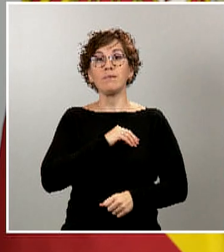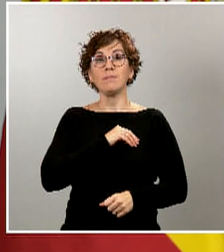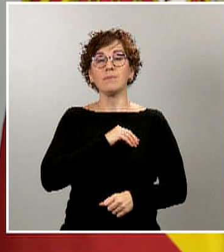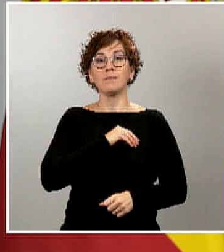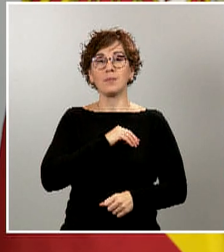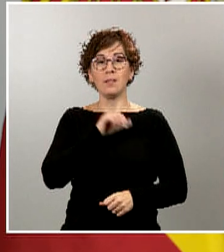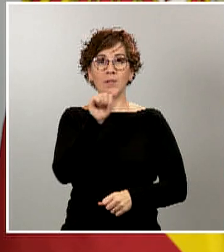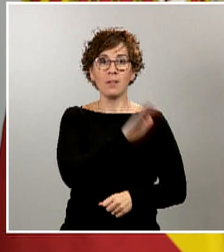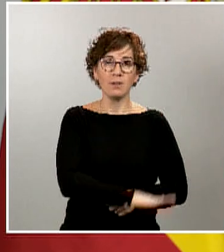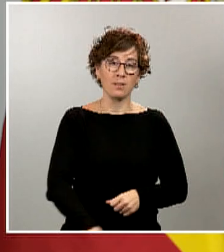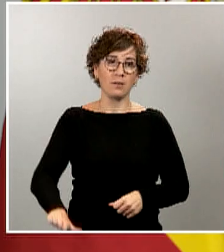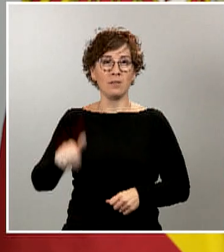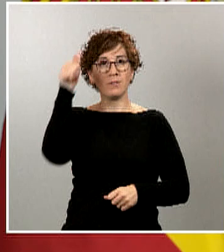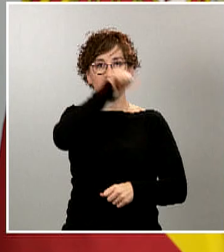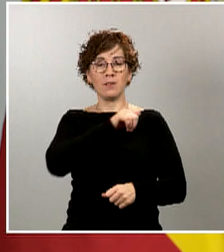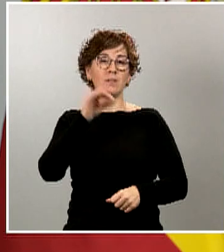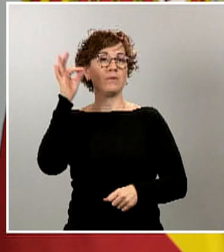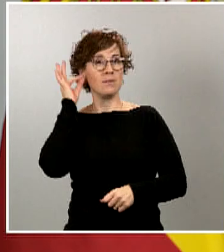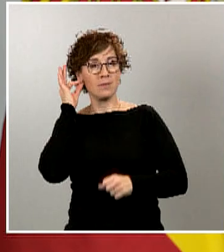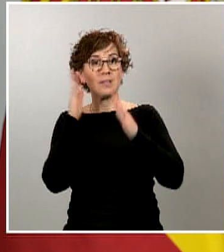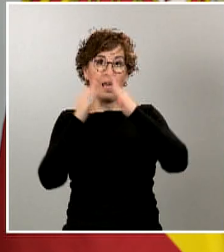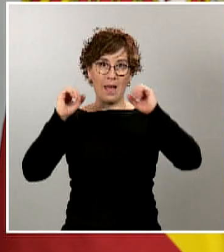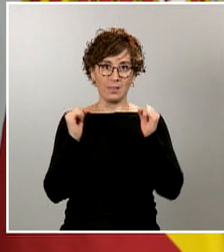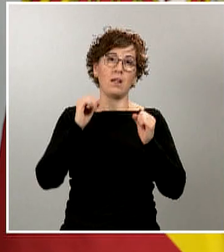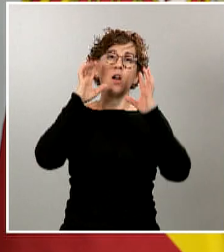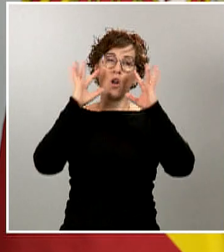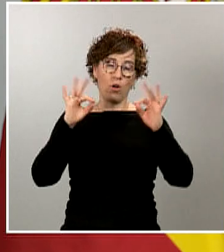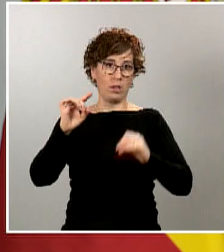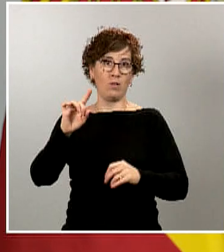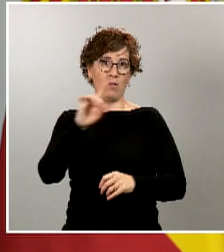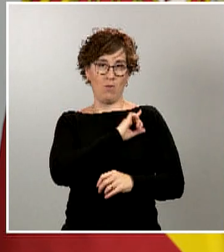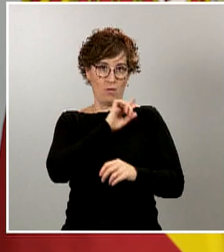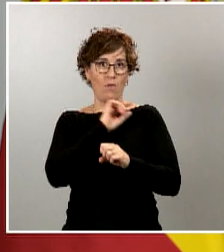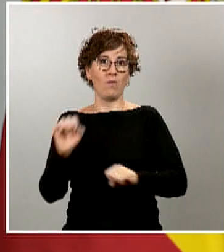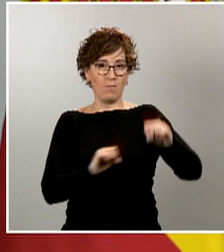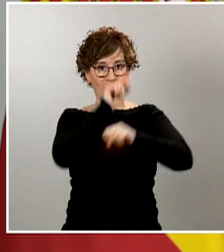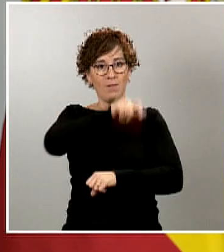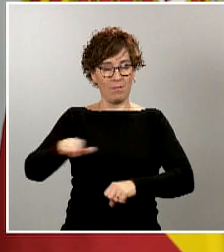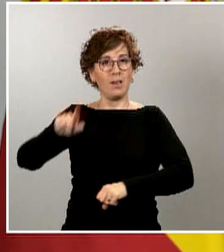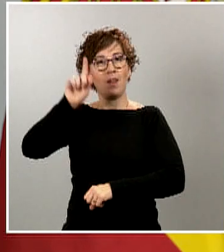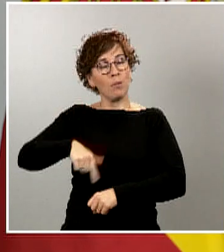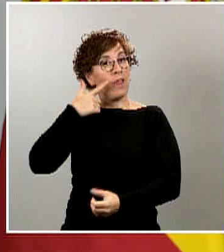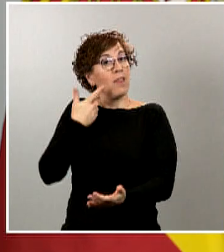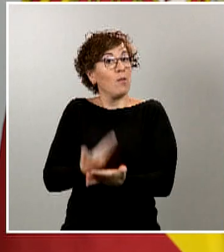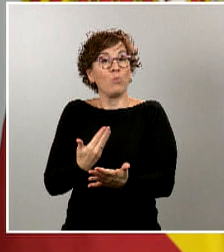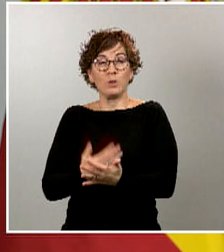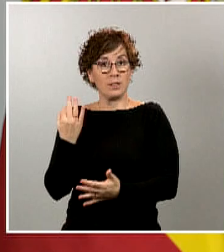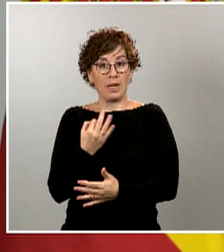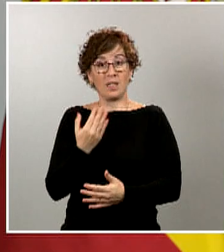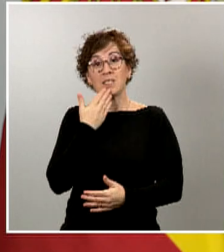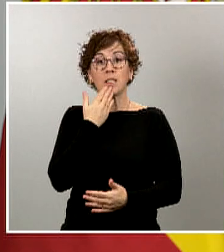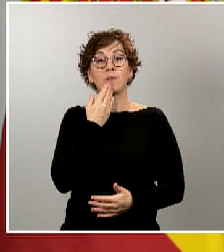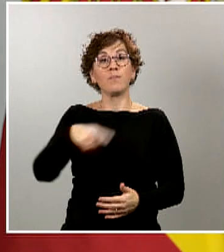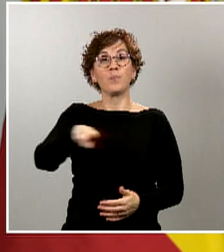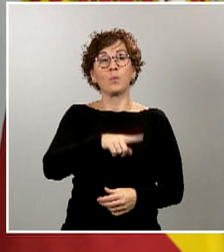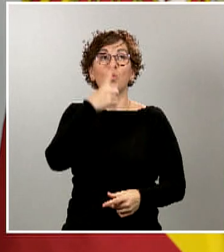están confinados en casa, y naturalmente a las Fuerzas Armadas, que han demostrado una vez que siendo unos trabajadores más como los han, con una